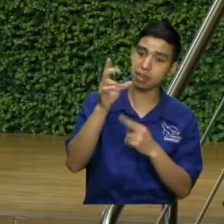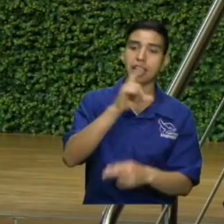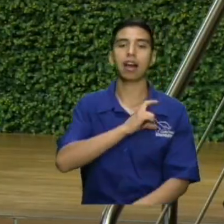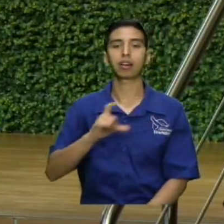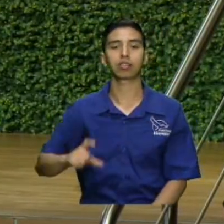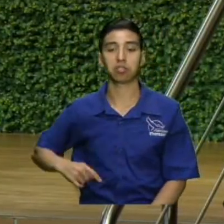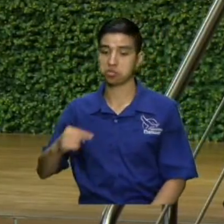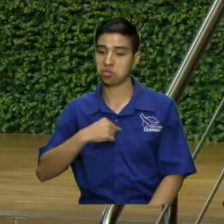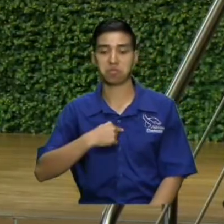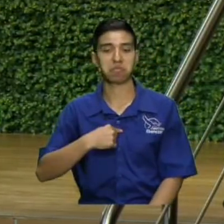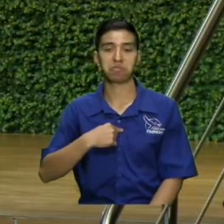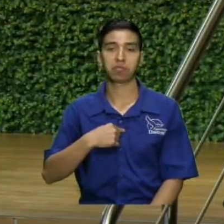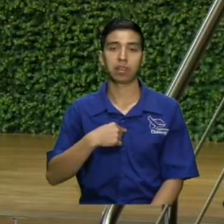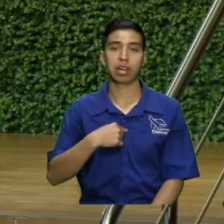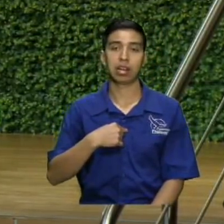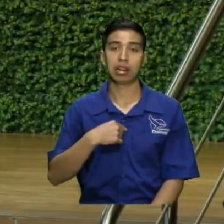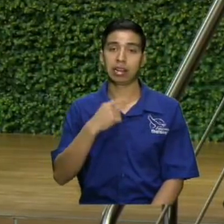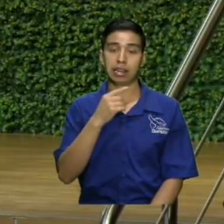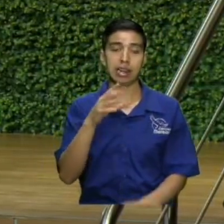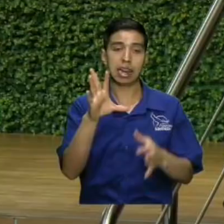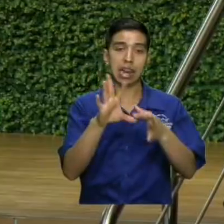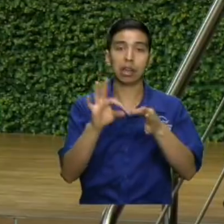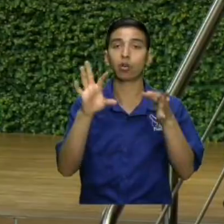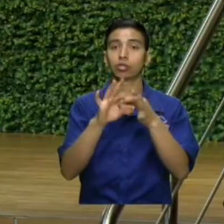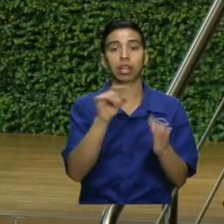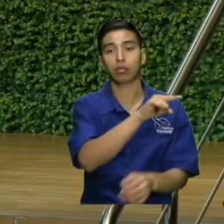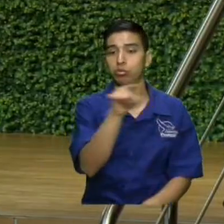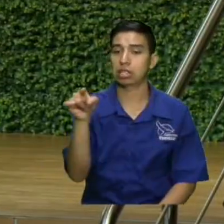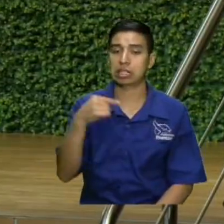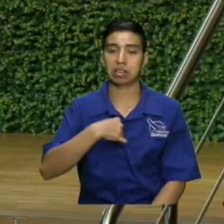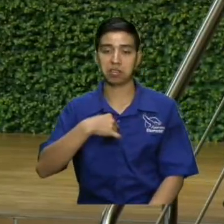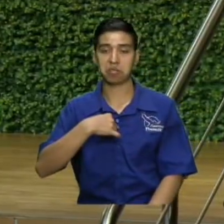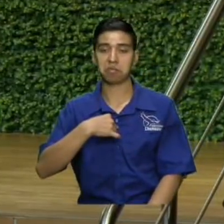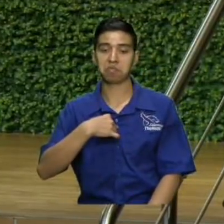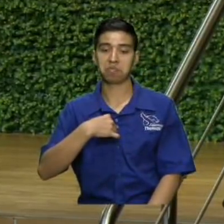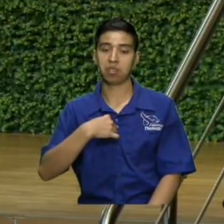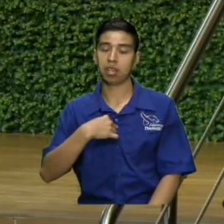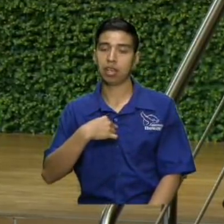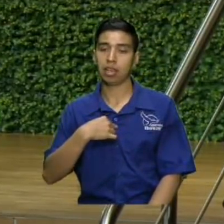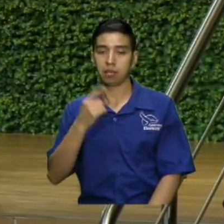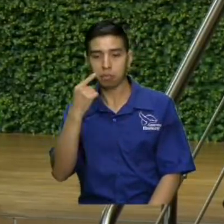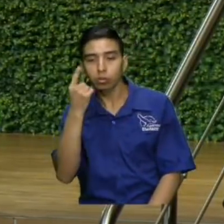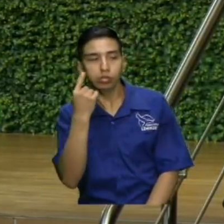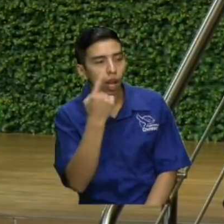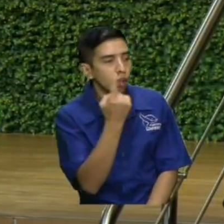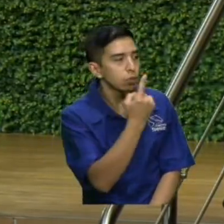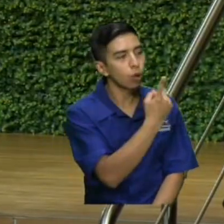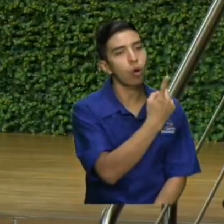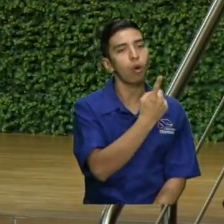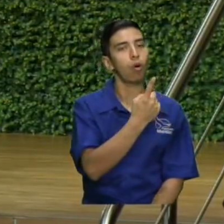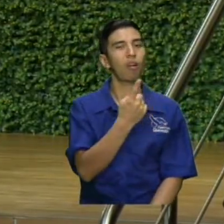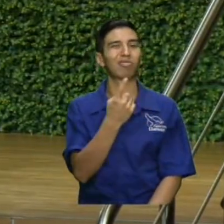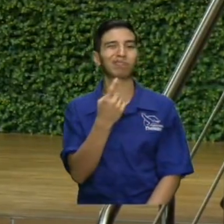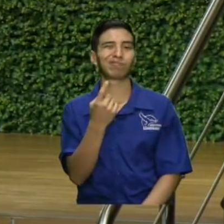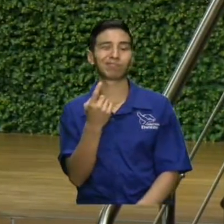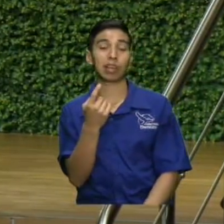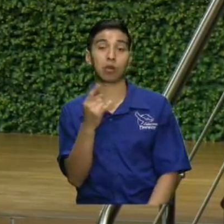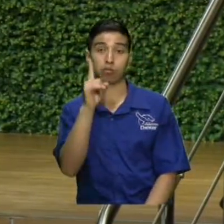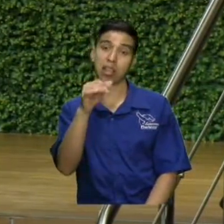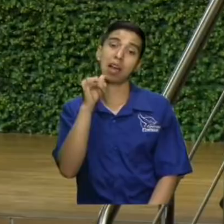Y pues, yo le he contado. Pues en todas hay cosas buenas y malas. Buenas filosofías y cosas